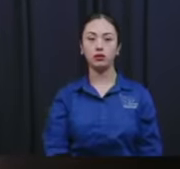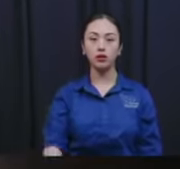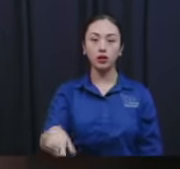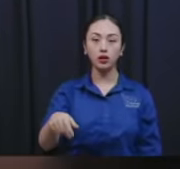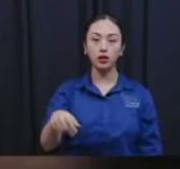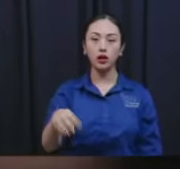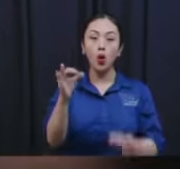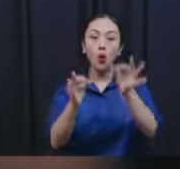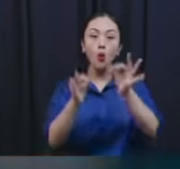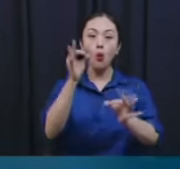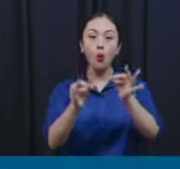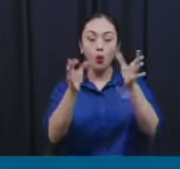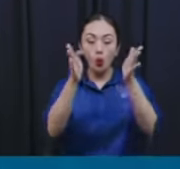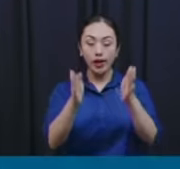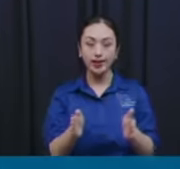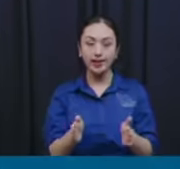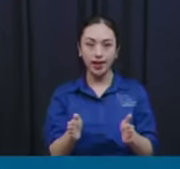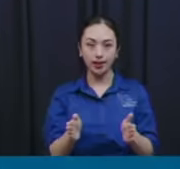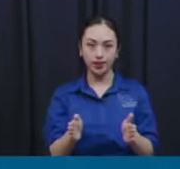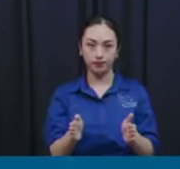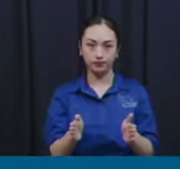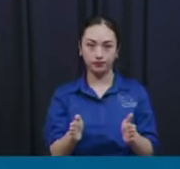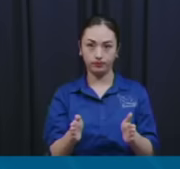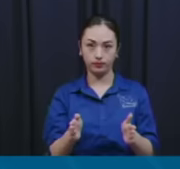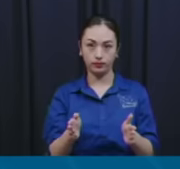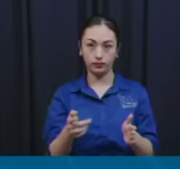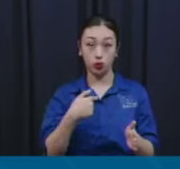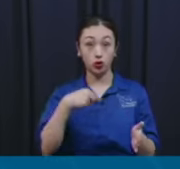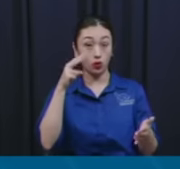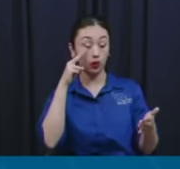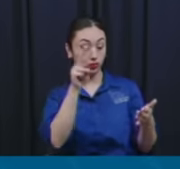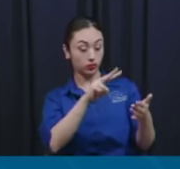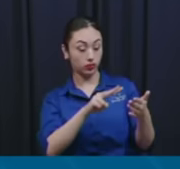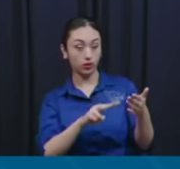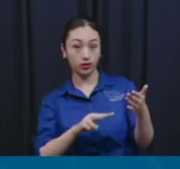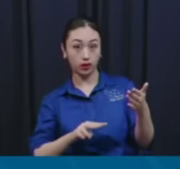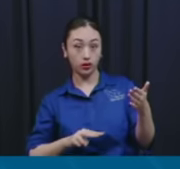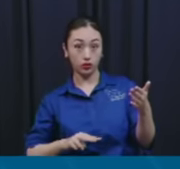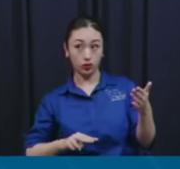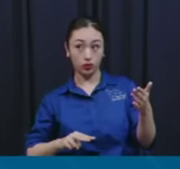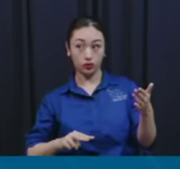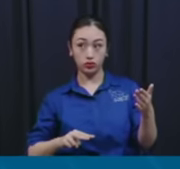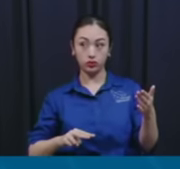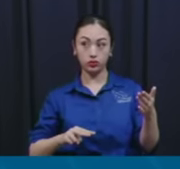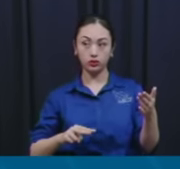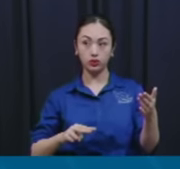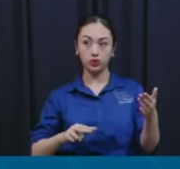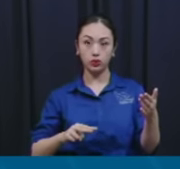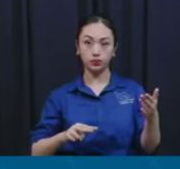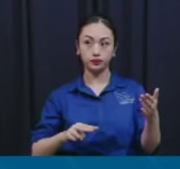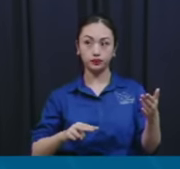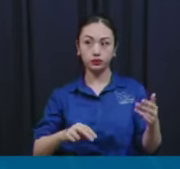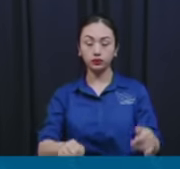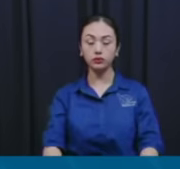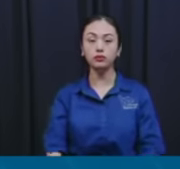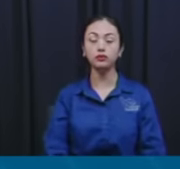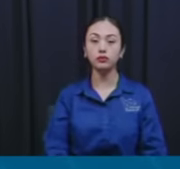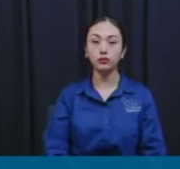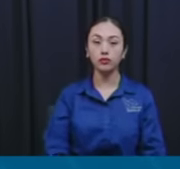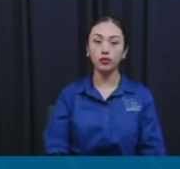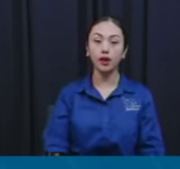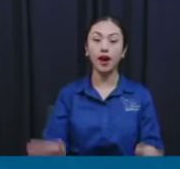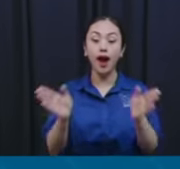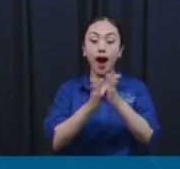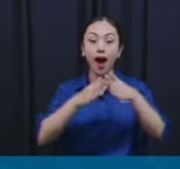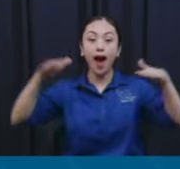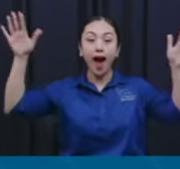jueces Estoy leyendo no estoy inventando los divinos Los